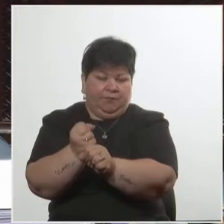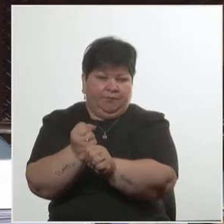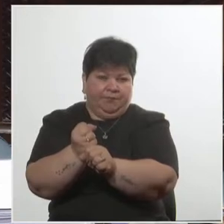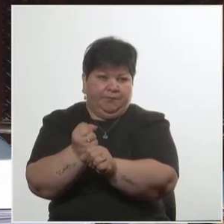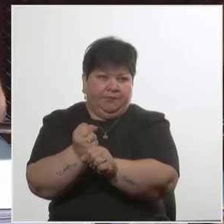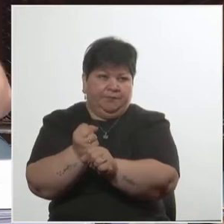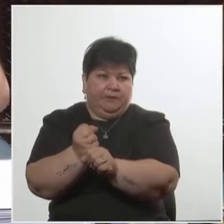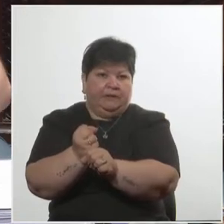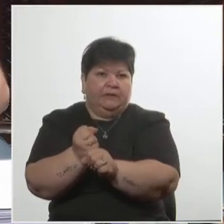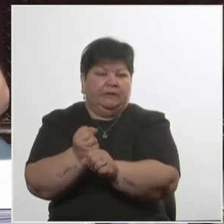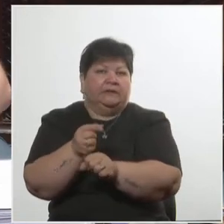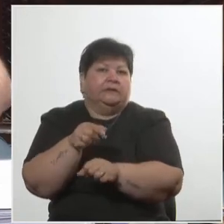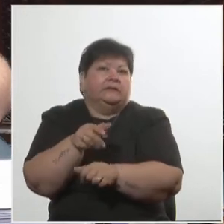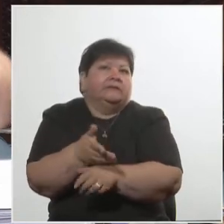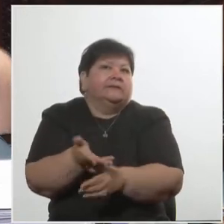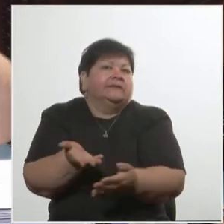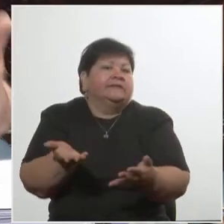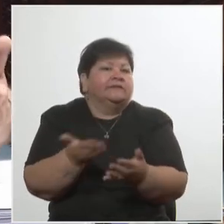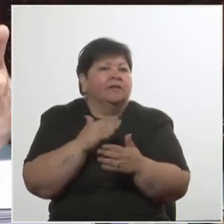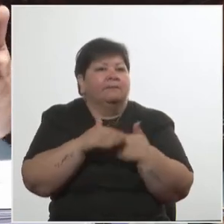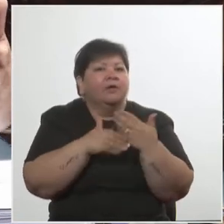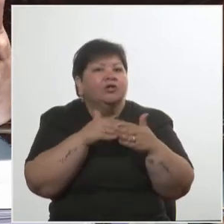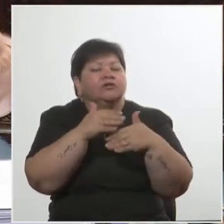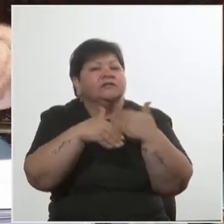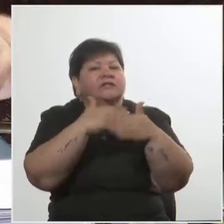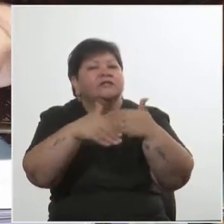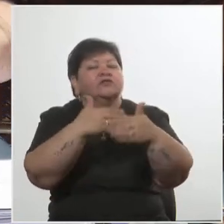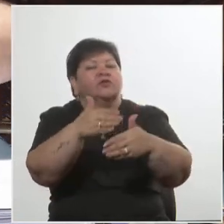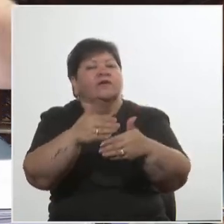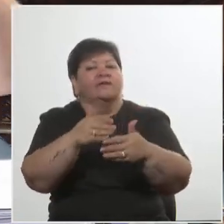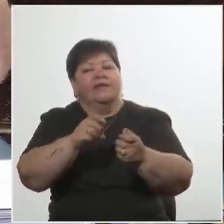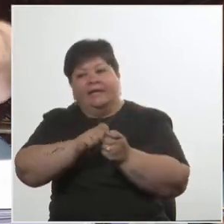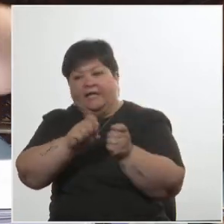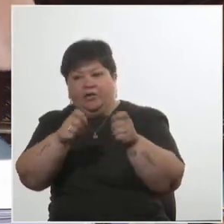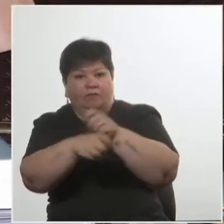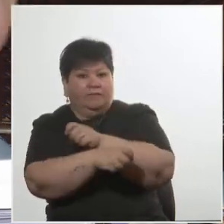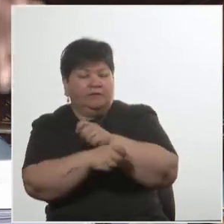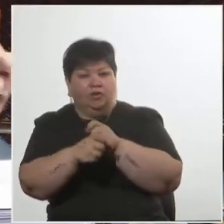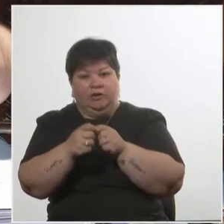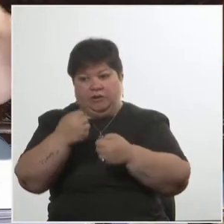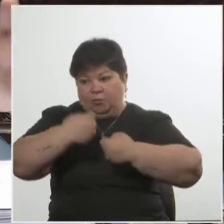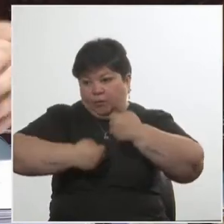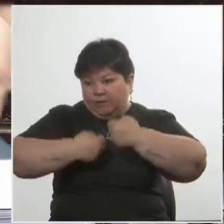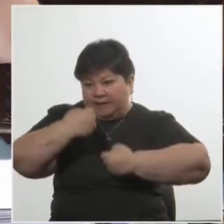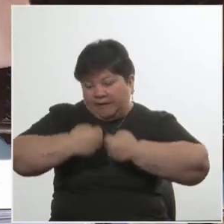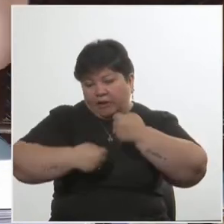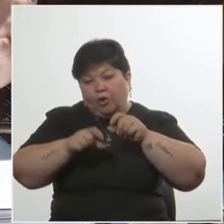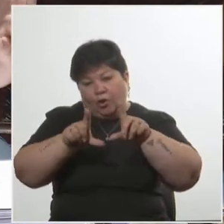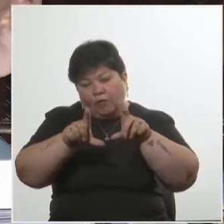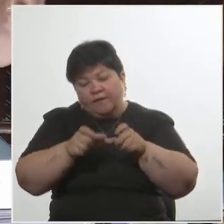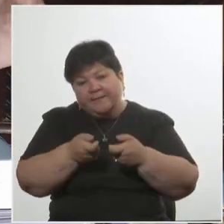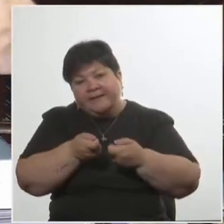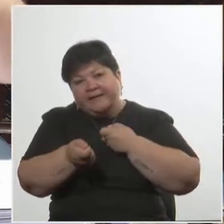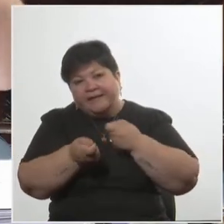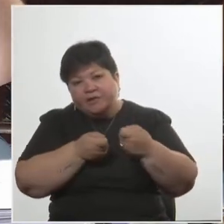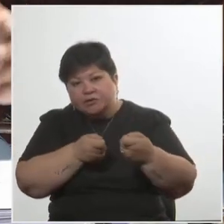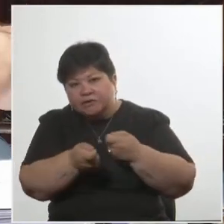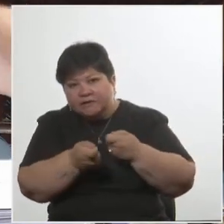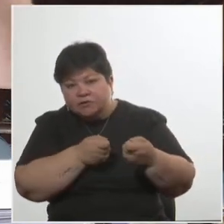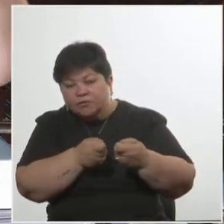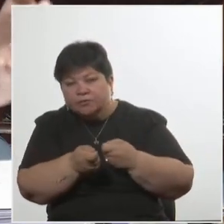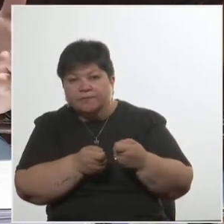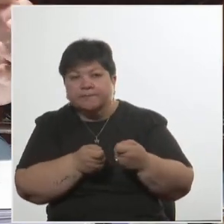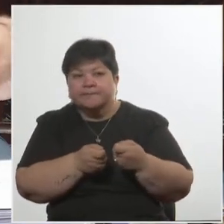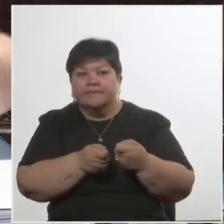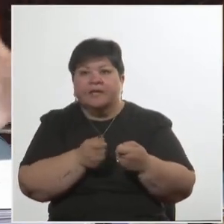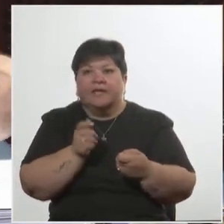que eso no quiere decir de que no que que el proceso de reconversión Industrial indefectiblemente en un proceso de negociación no vaya y defectiblemente